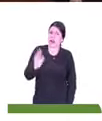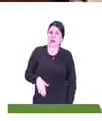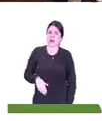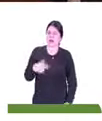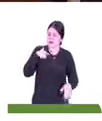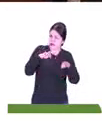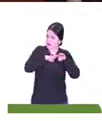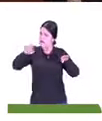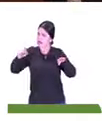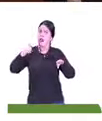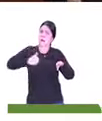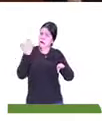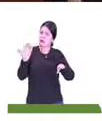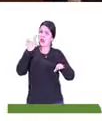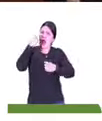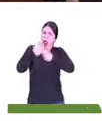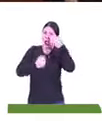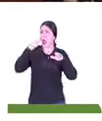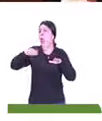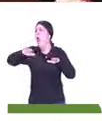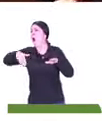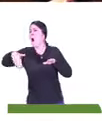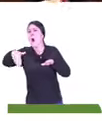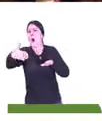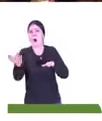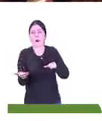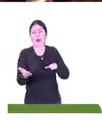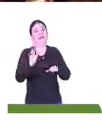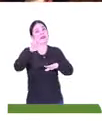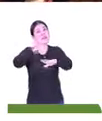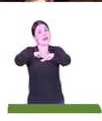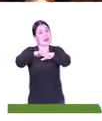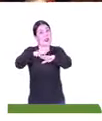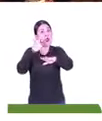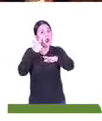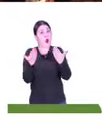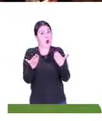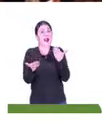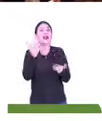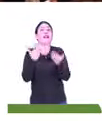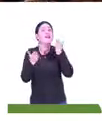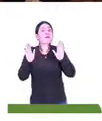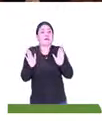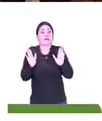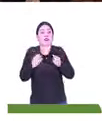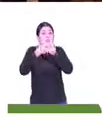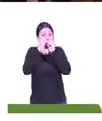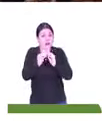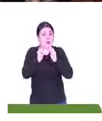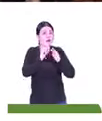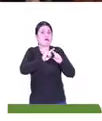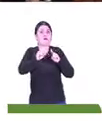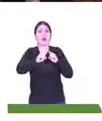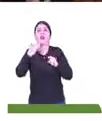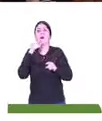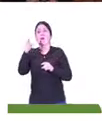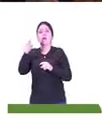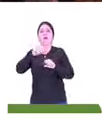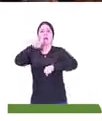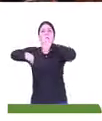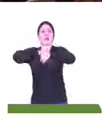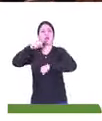espacio porque, pues mire que no va nadie. Resulta que las ciclorrutas se comportan distinto a las vías, son mucho más eficientes. Nunca vamos a ver un trancón, o